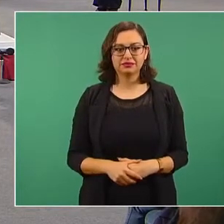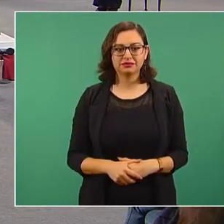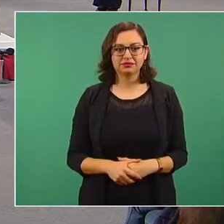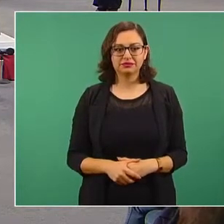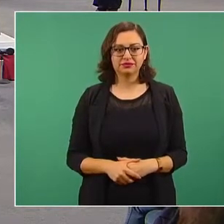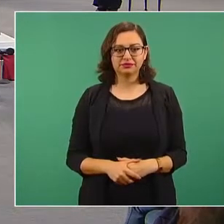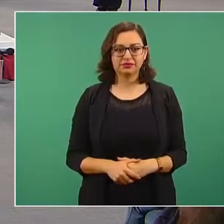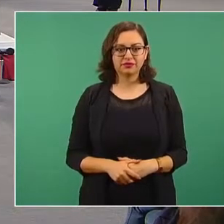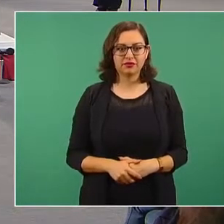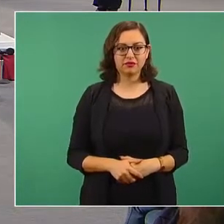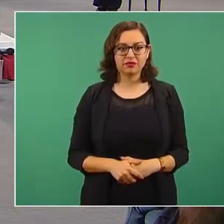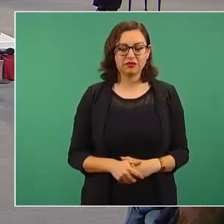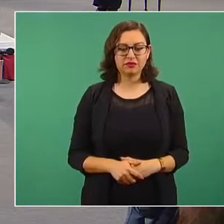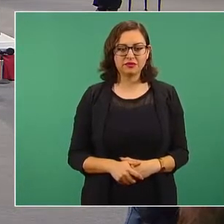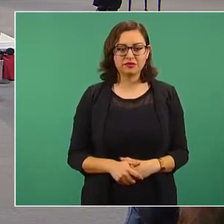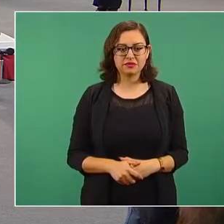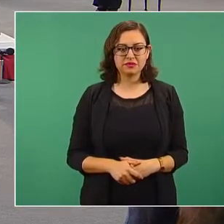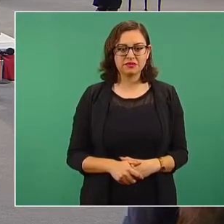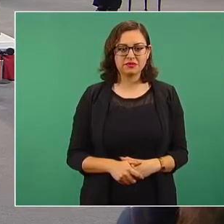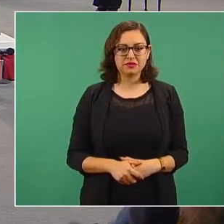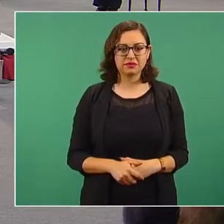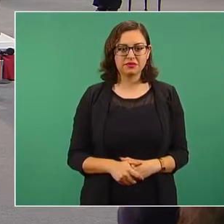Ahí está, la primera.